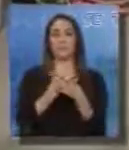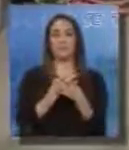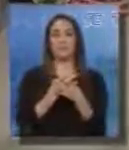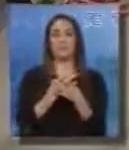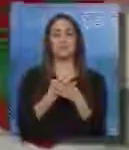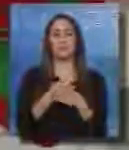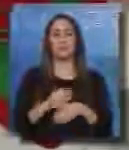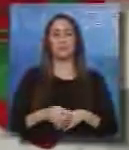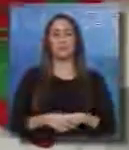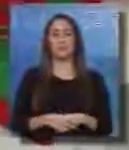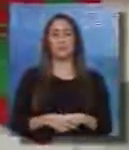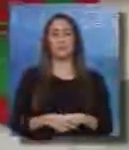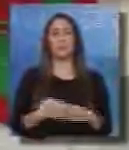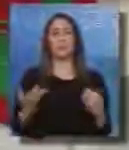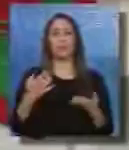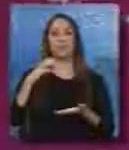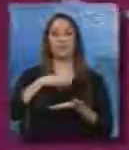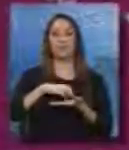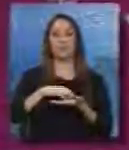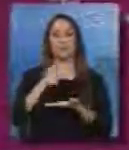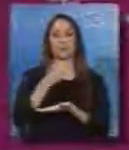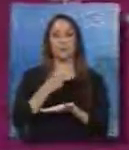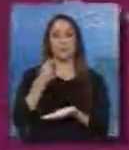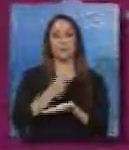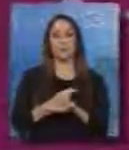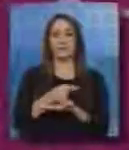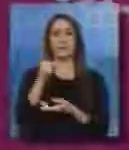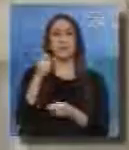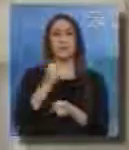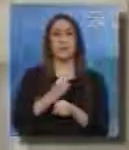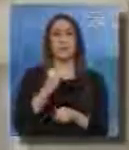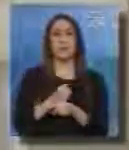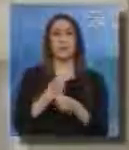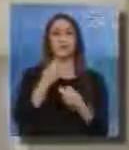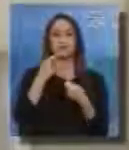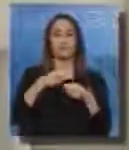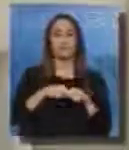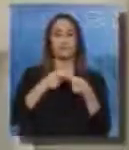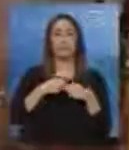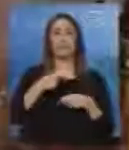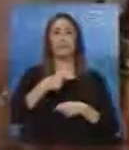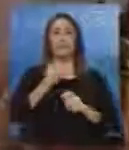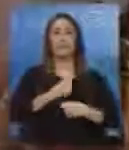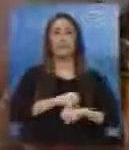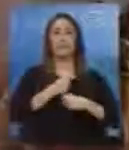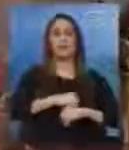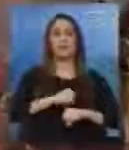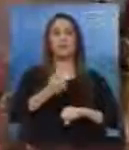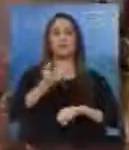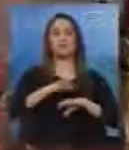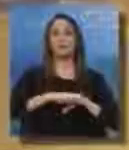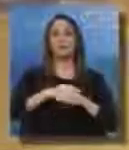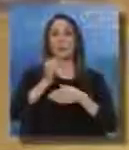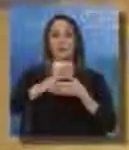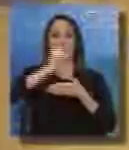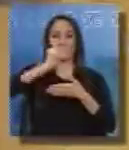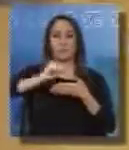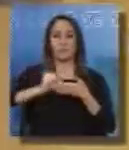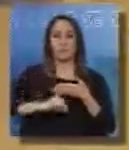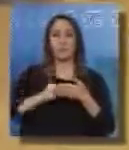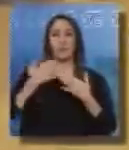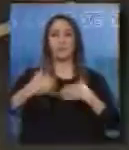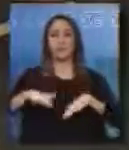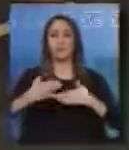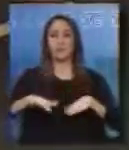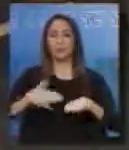los centros de rehabilitación social en la provincia del Guayas. Los trabajos fueron confeccionados en los talleres de carpintería, serigrafía,